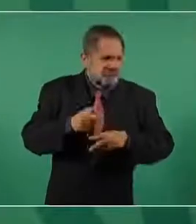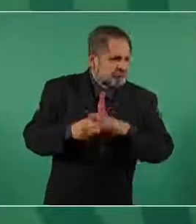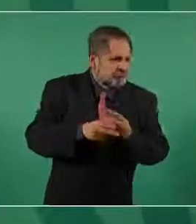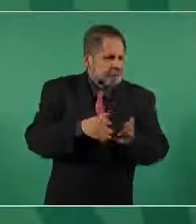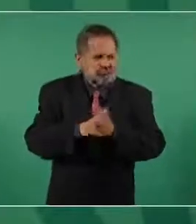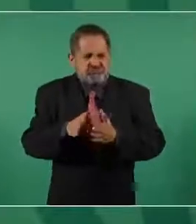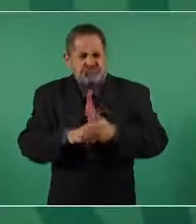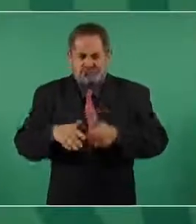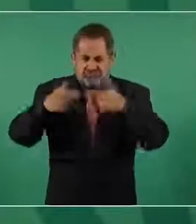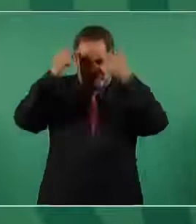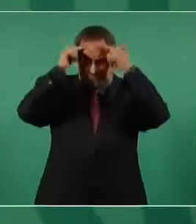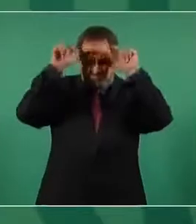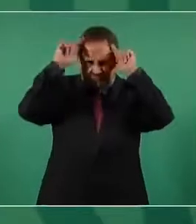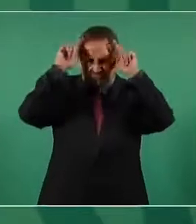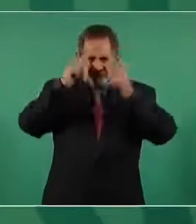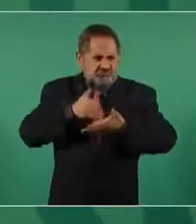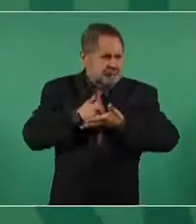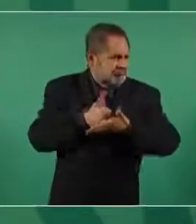marinos,